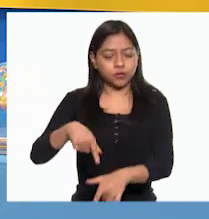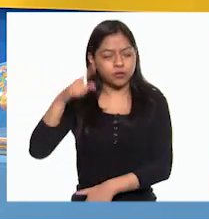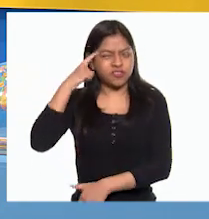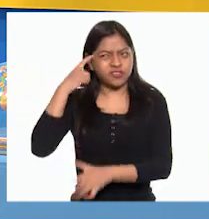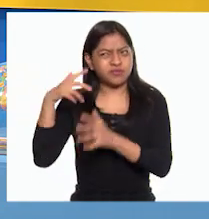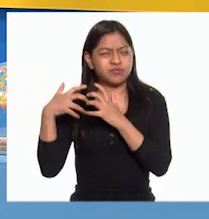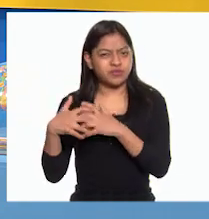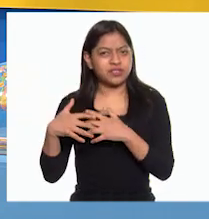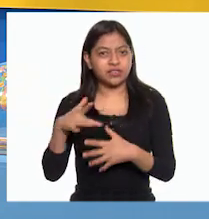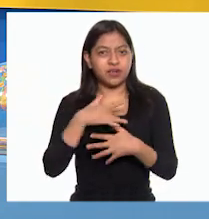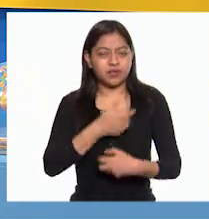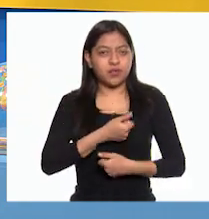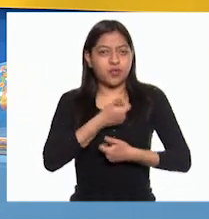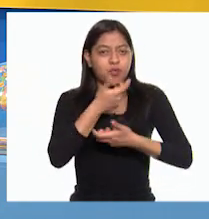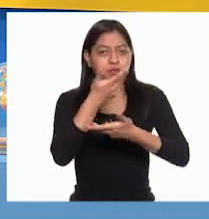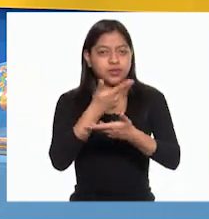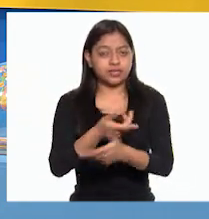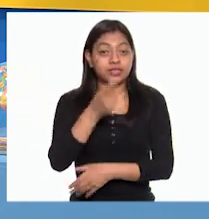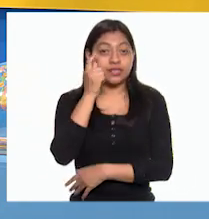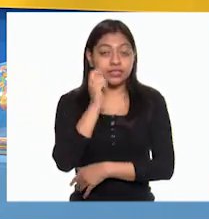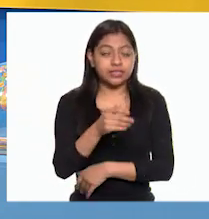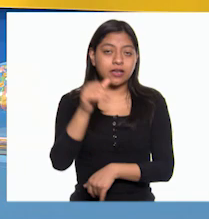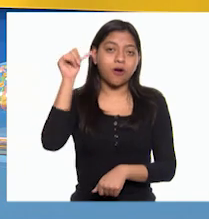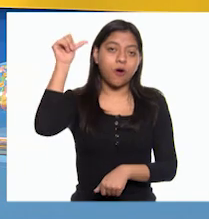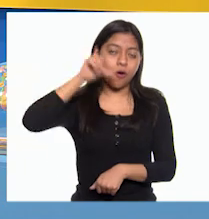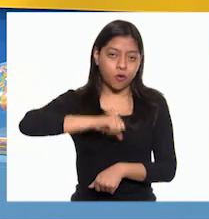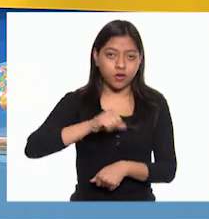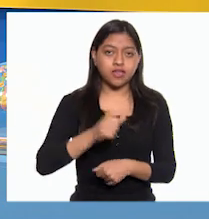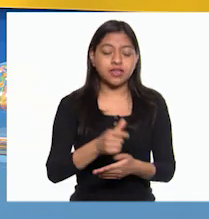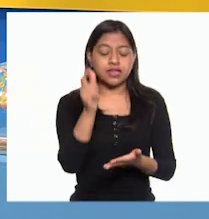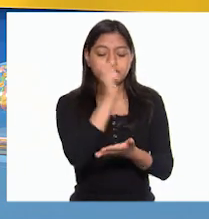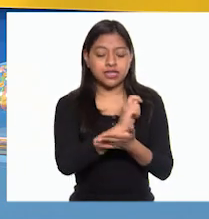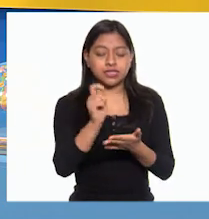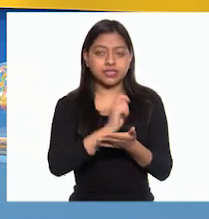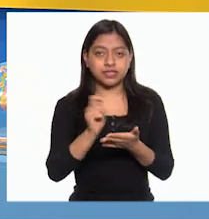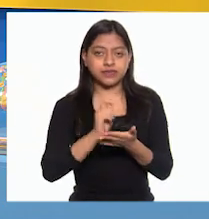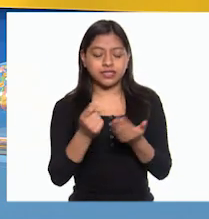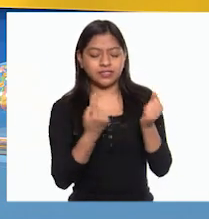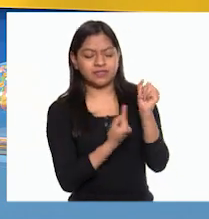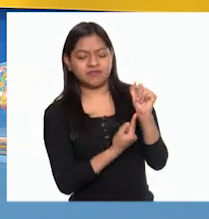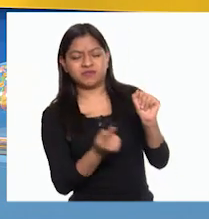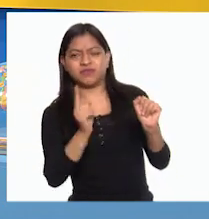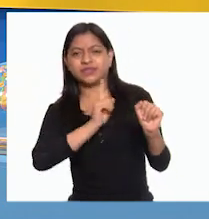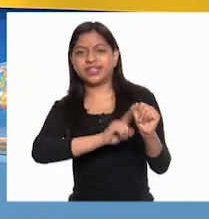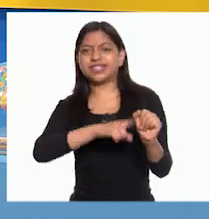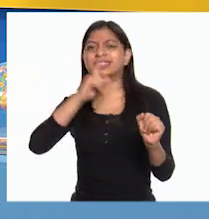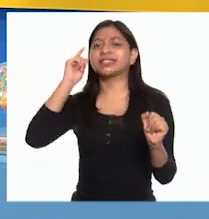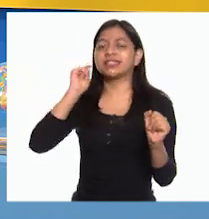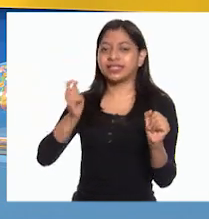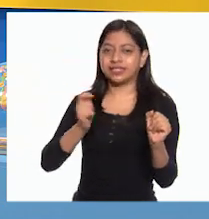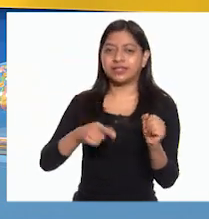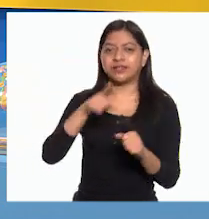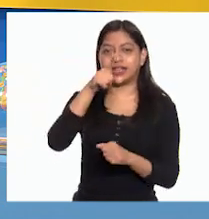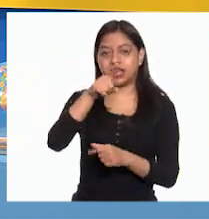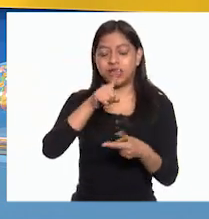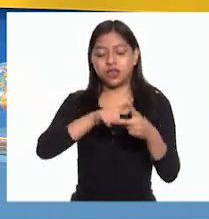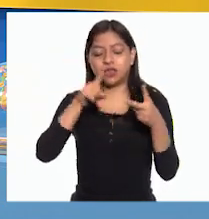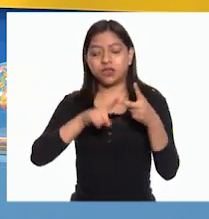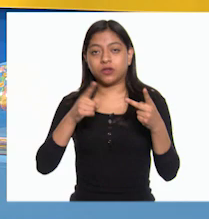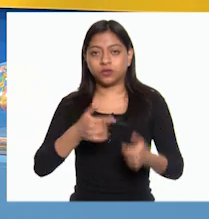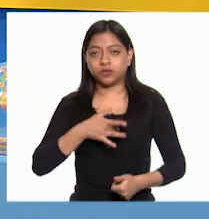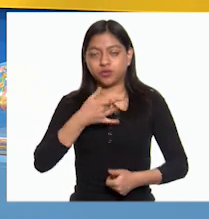poesía. En particular, interpretaremos el lenguaje figurado de dos poemas. Identificaremos los sentimientos que